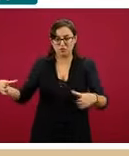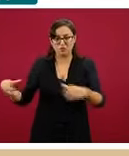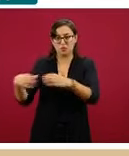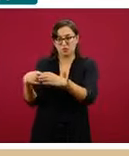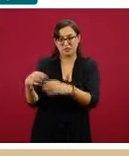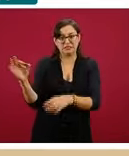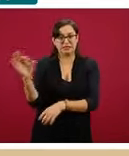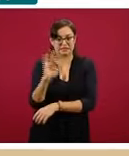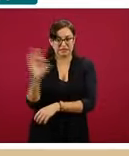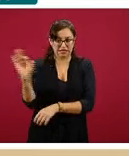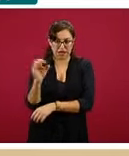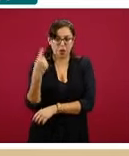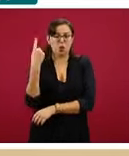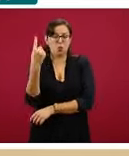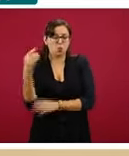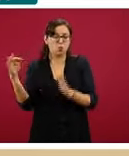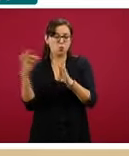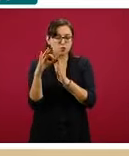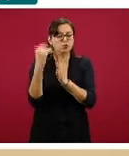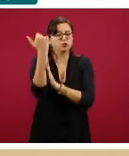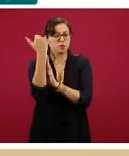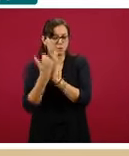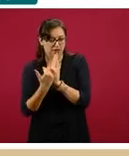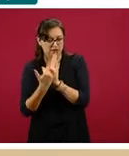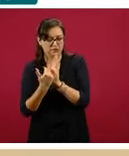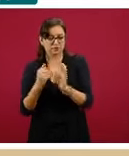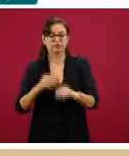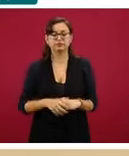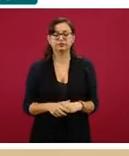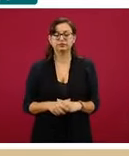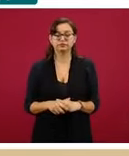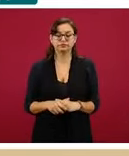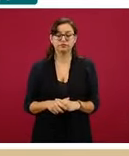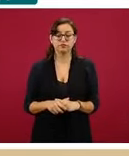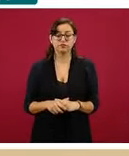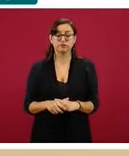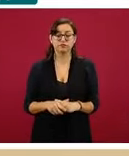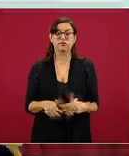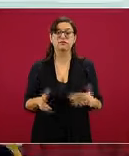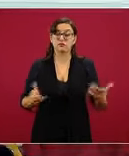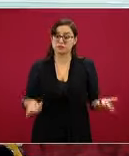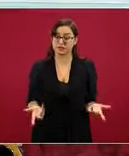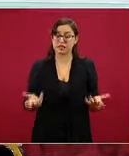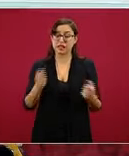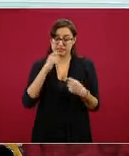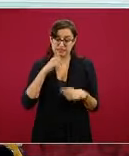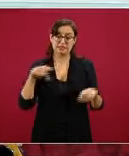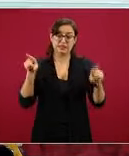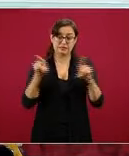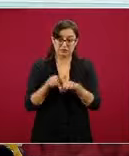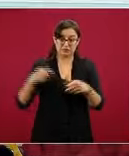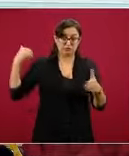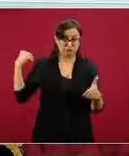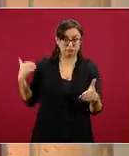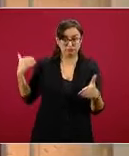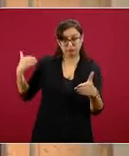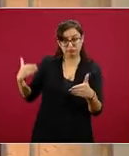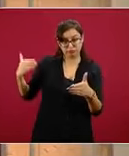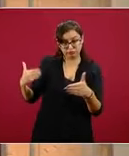que cerró la semana 43 y bueno, como hemos visto el comportamiento en las últimas semanas, hemos siempre